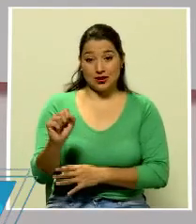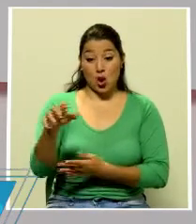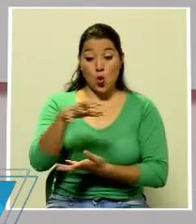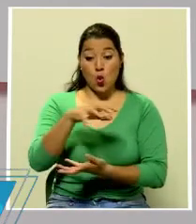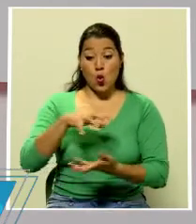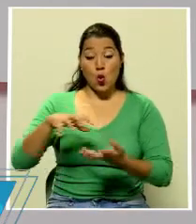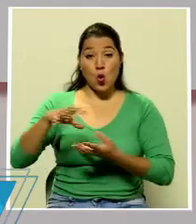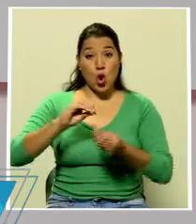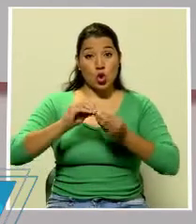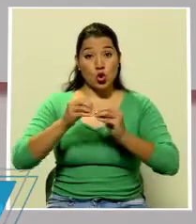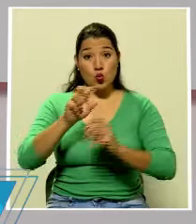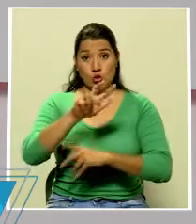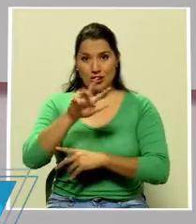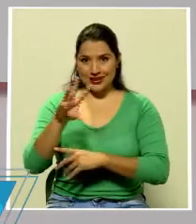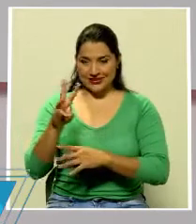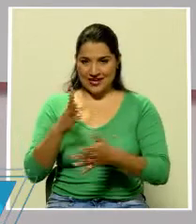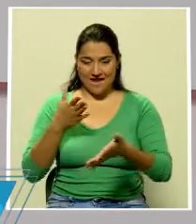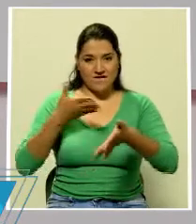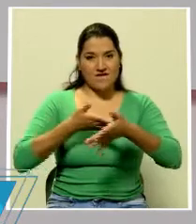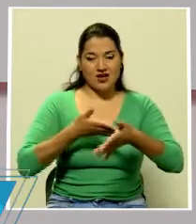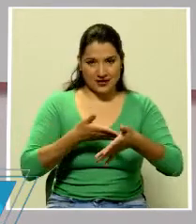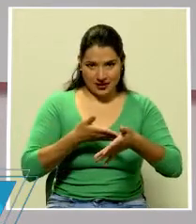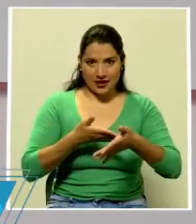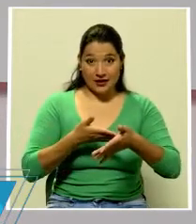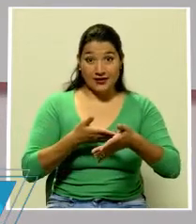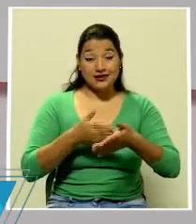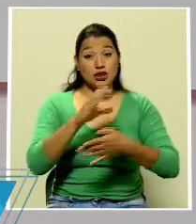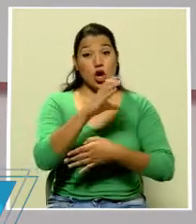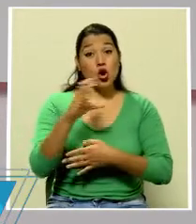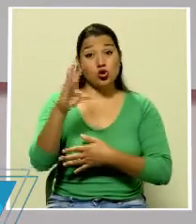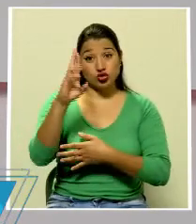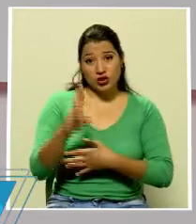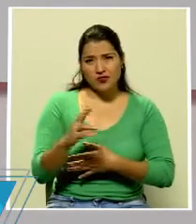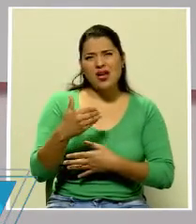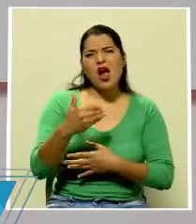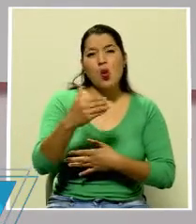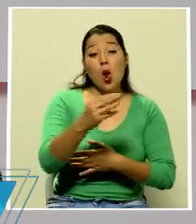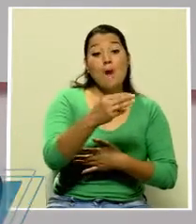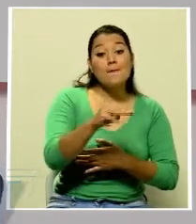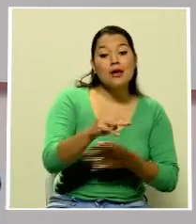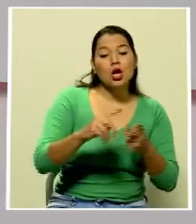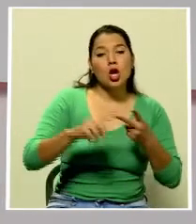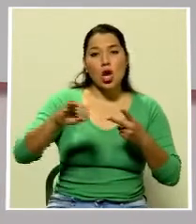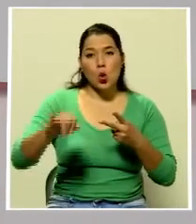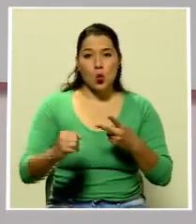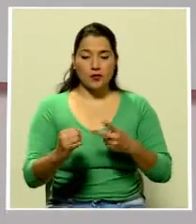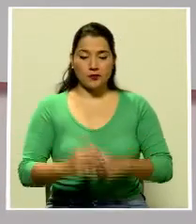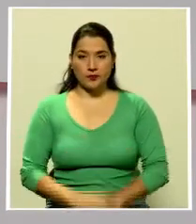36 afectará las condiciones sobre el país entre miércoles y jueves.